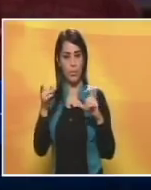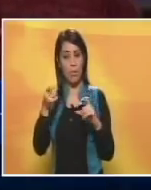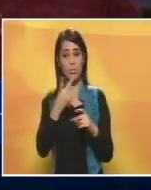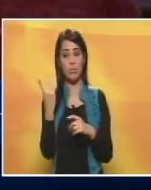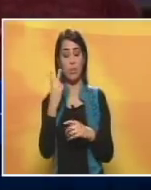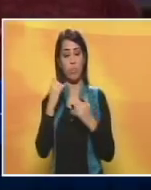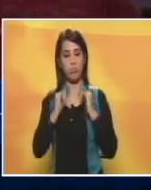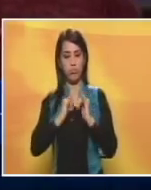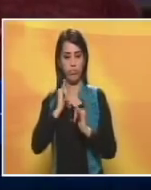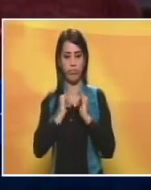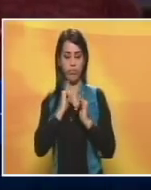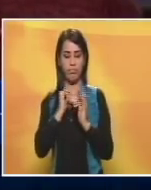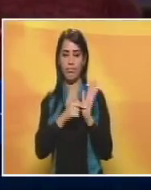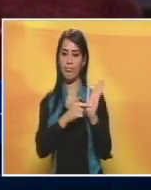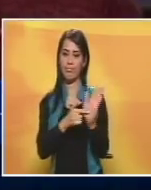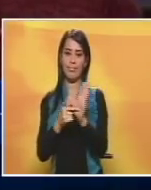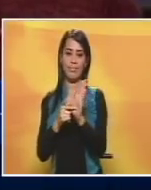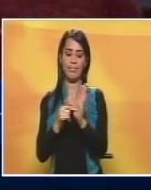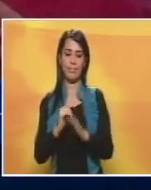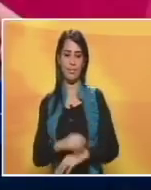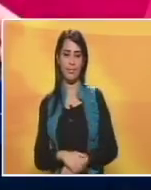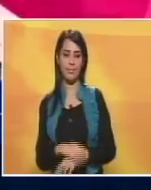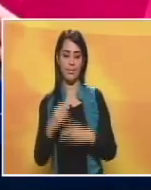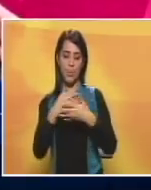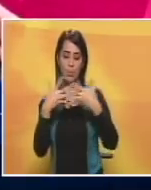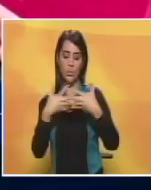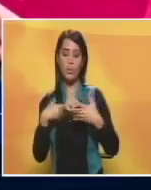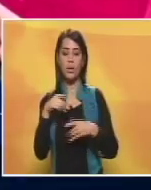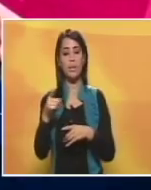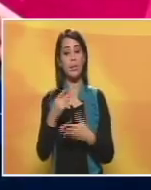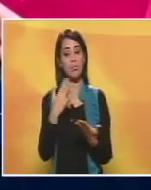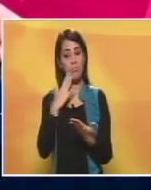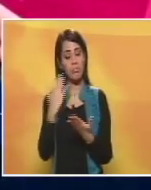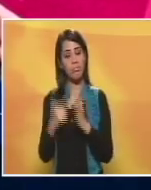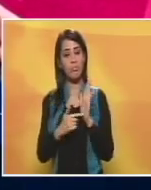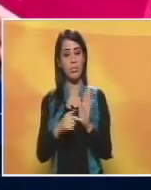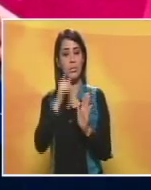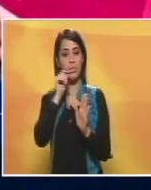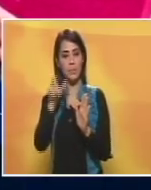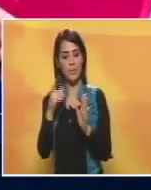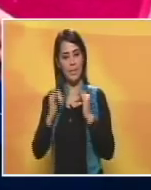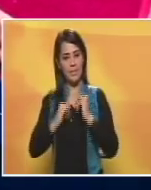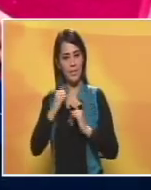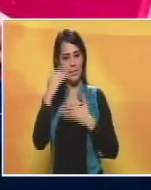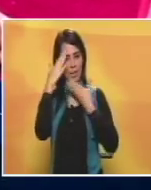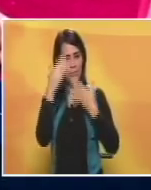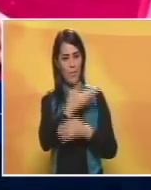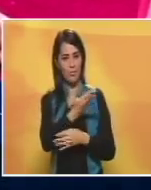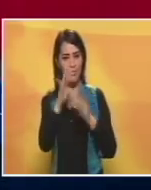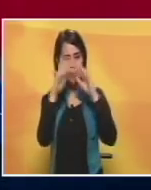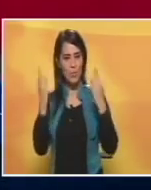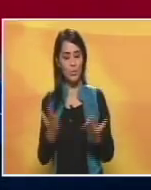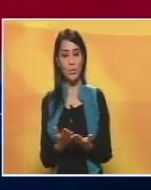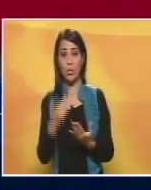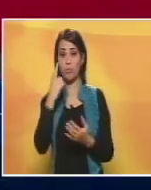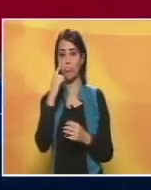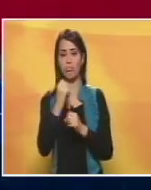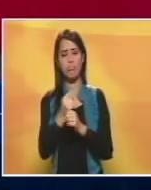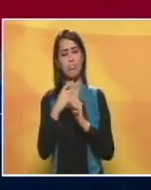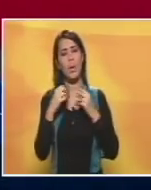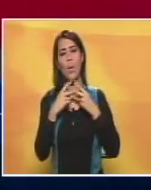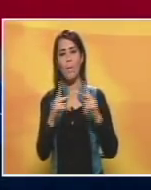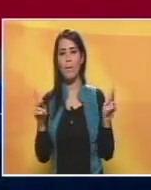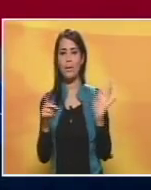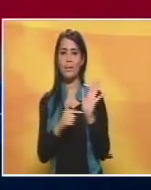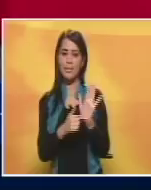el pequeño son protagonistas. Ella escribió: aquí está él. Santiago Enrique Bastón saluda a todo el mundo. No podía esperar para compartir